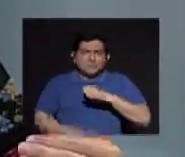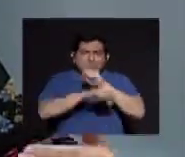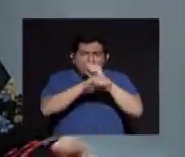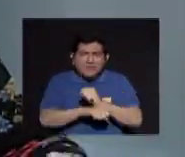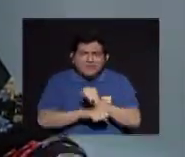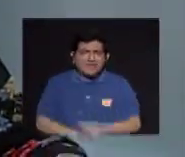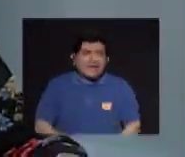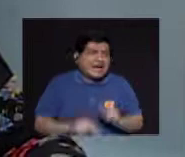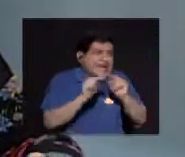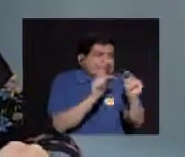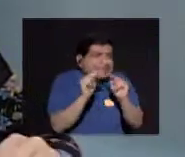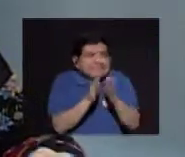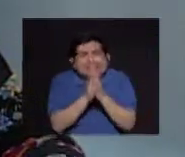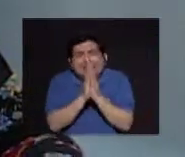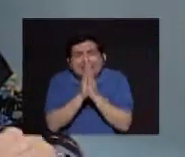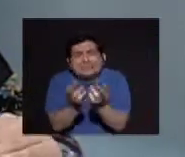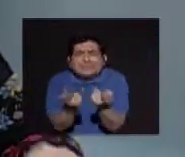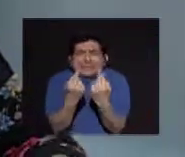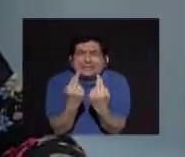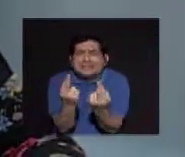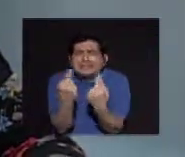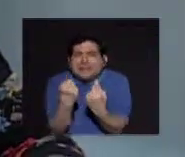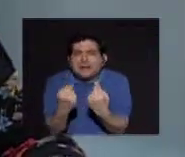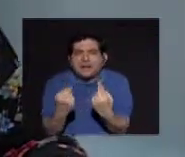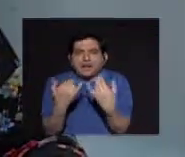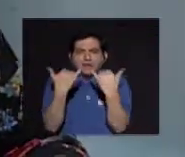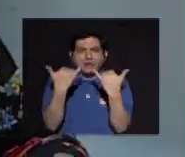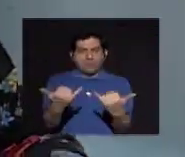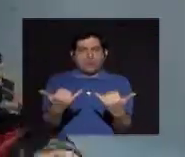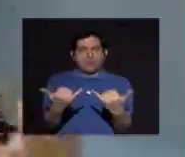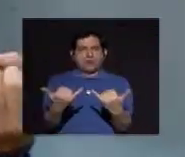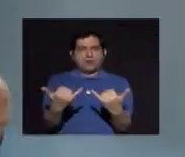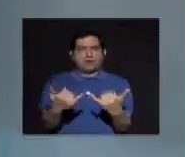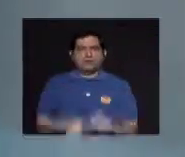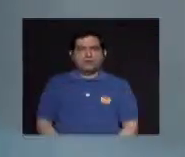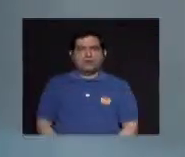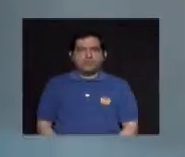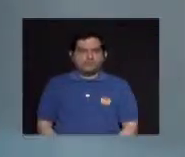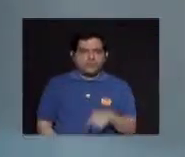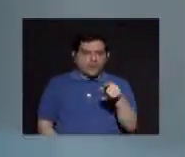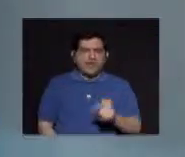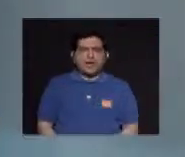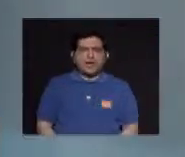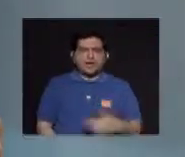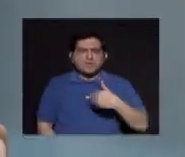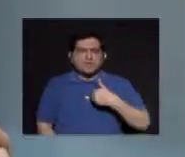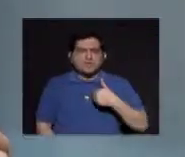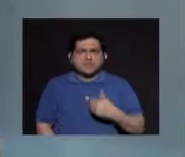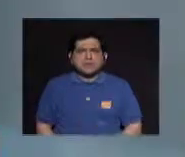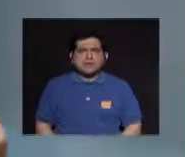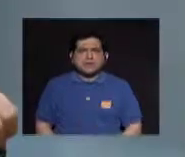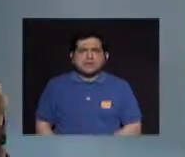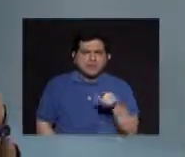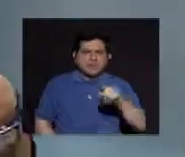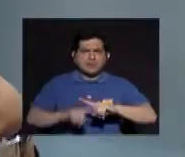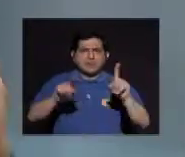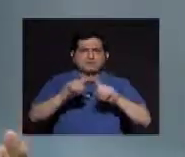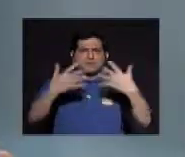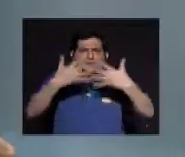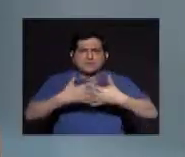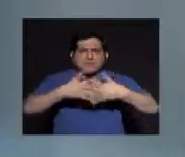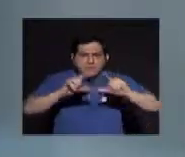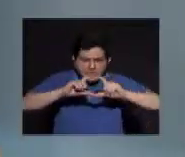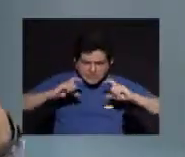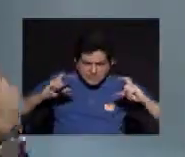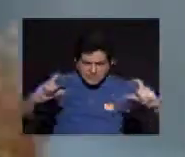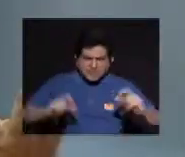estoy acostumbradísima a regatear y a pedir regalado, se convierten en deluxe para revelar la película, se convierten en